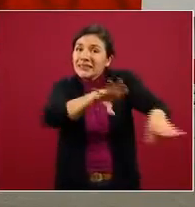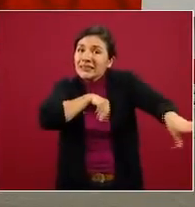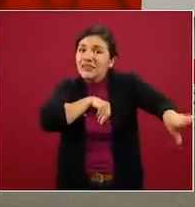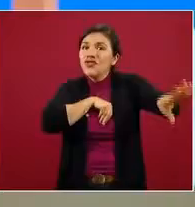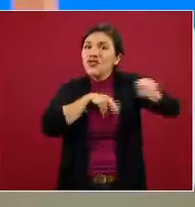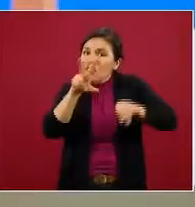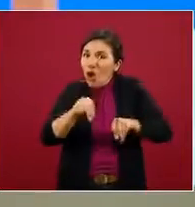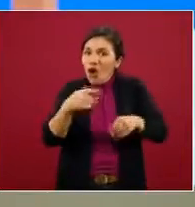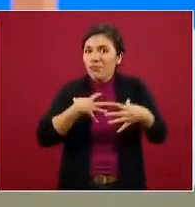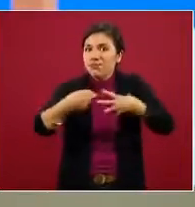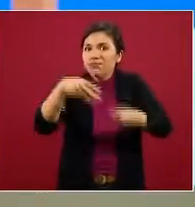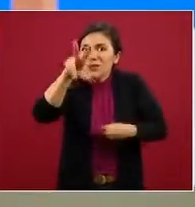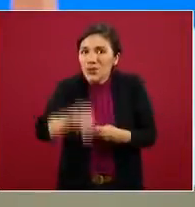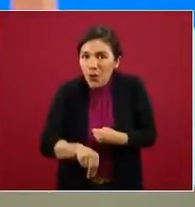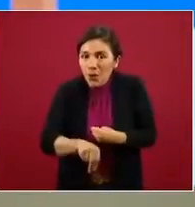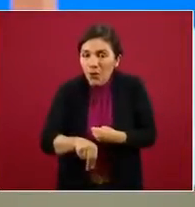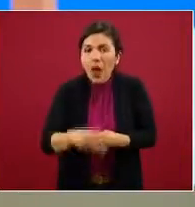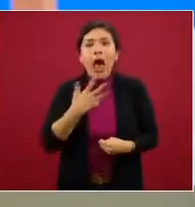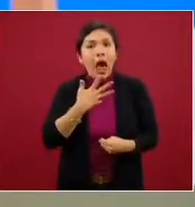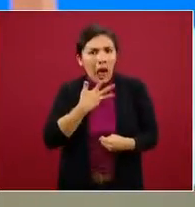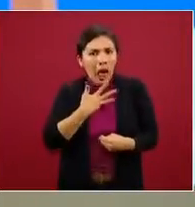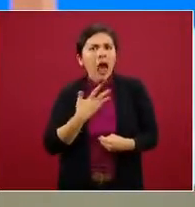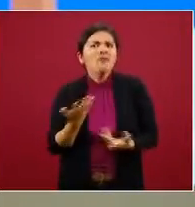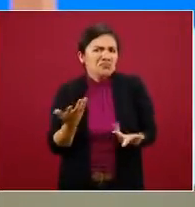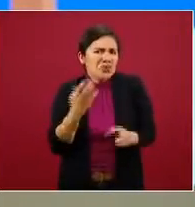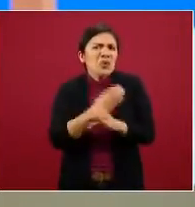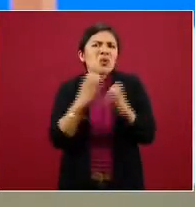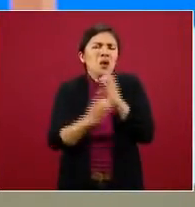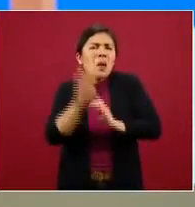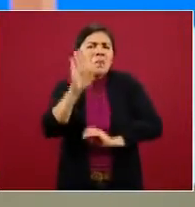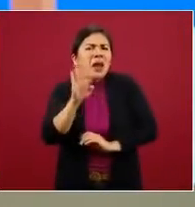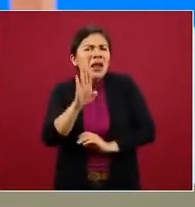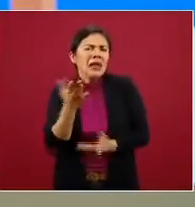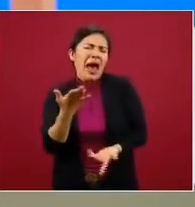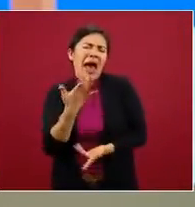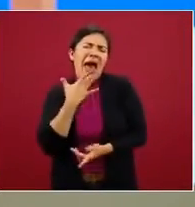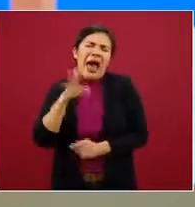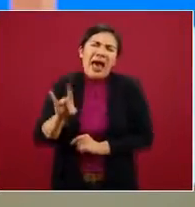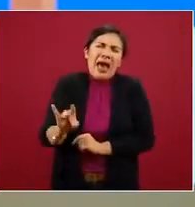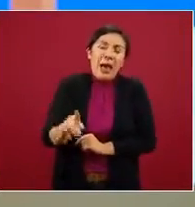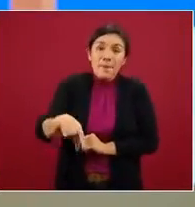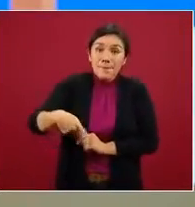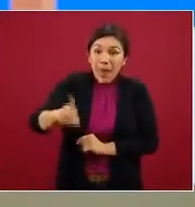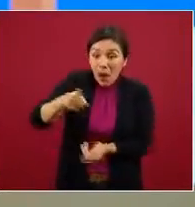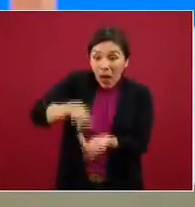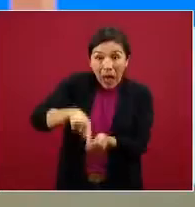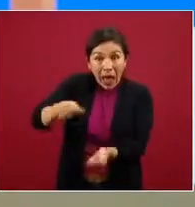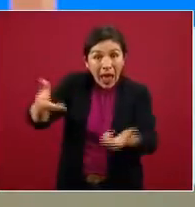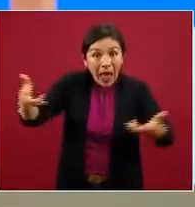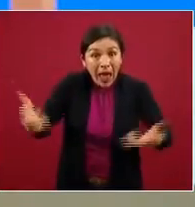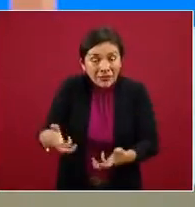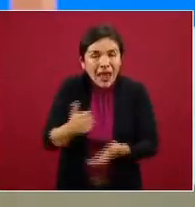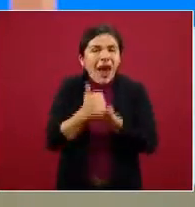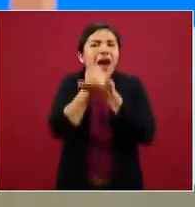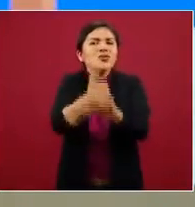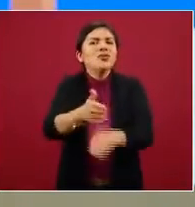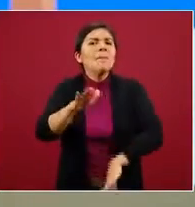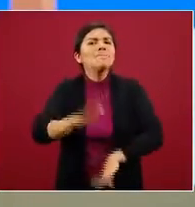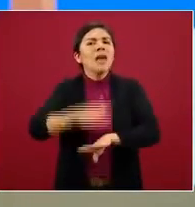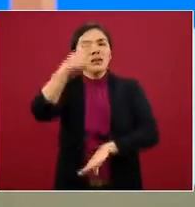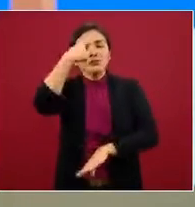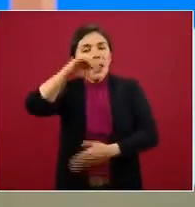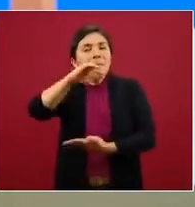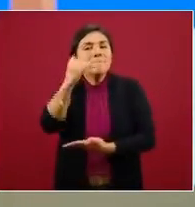contagiar. Y hay medidas que parecen simples, pero su cumplimiento ayuda mucho